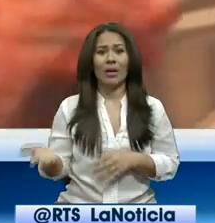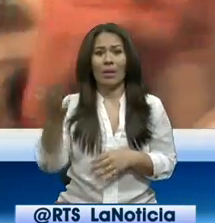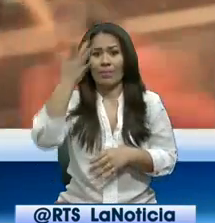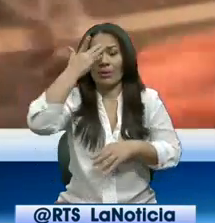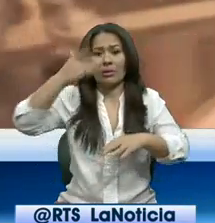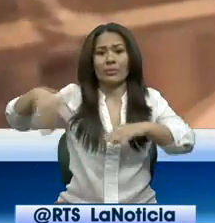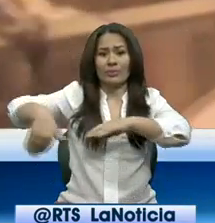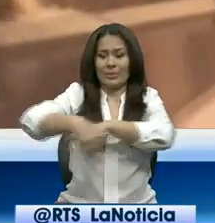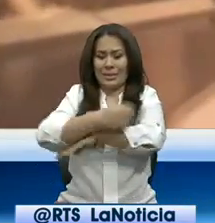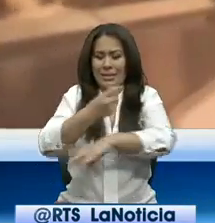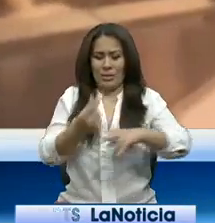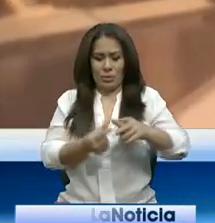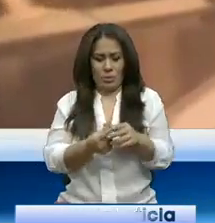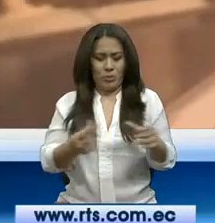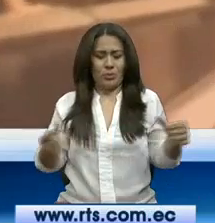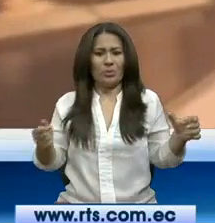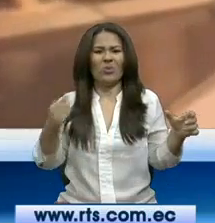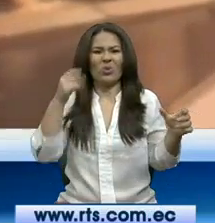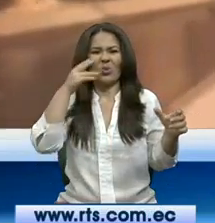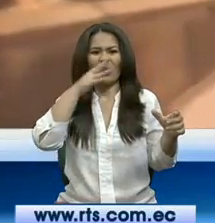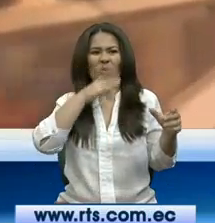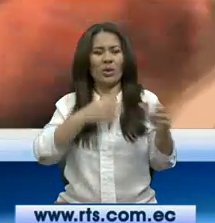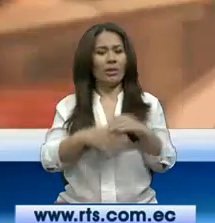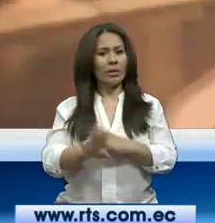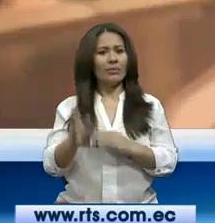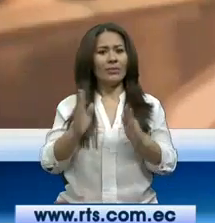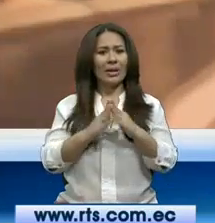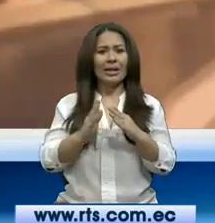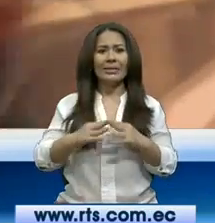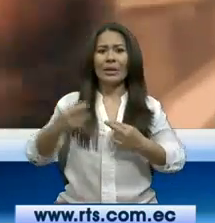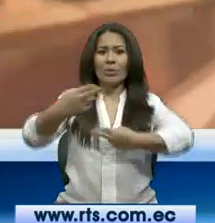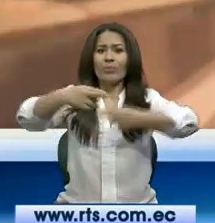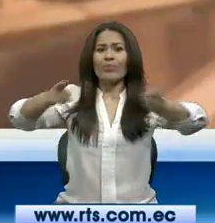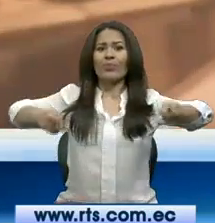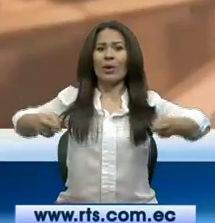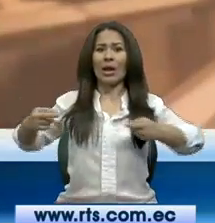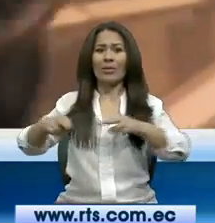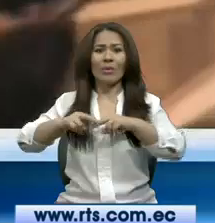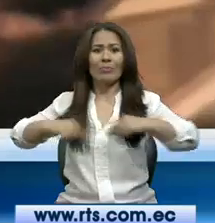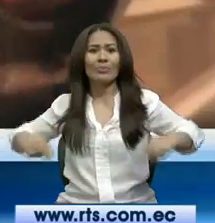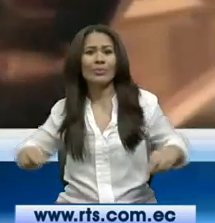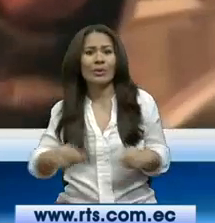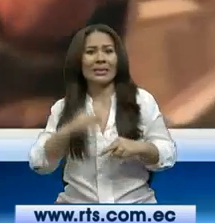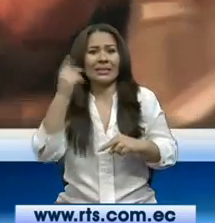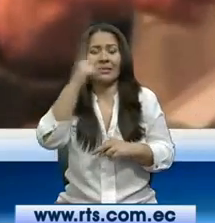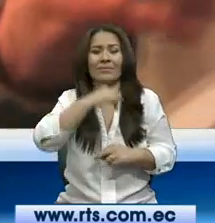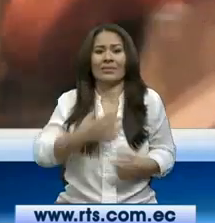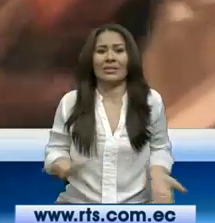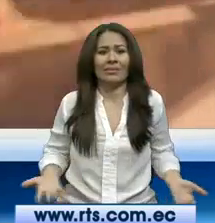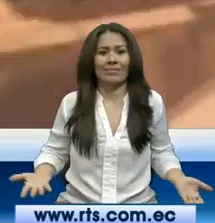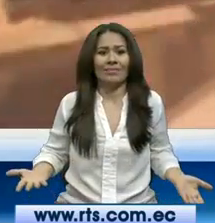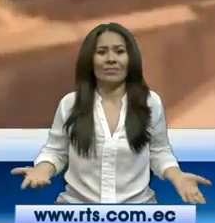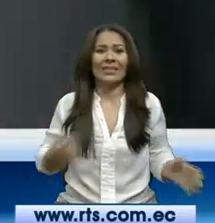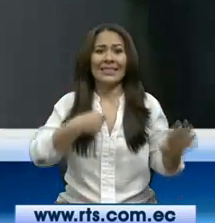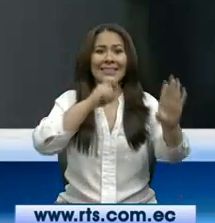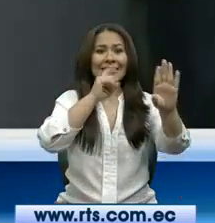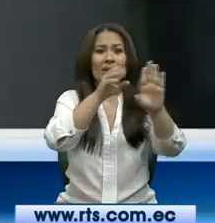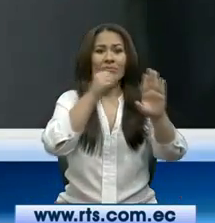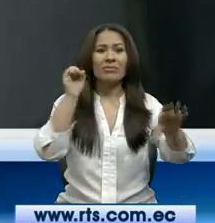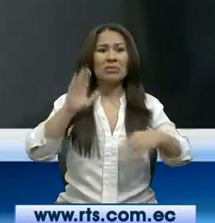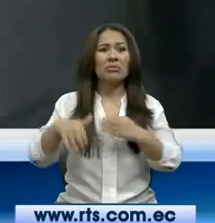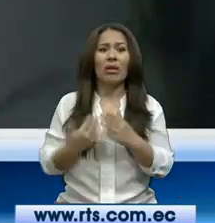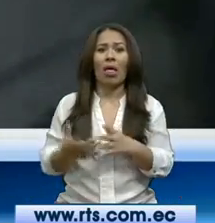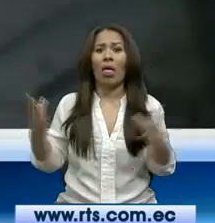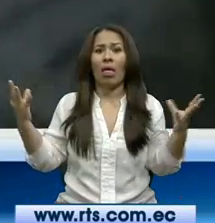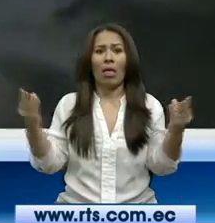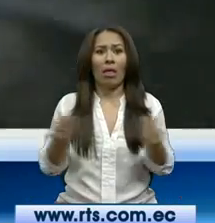cañería con la suciedad hacia adentro de las casas, hacia los cuartos, hacia los muebles, hacia las refrigeradoras. En